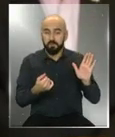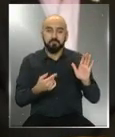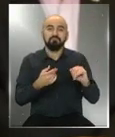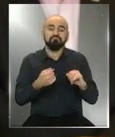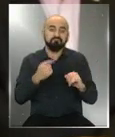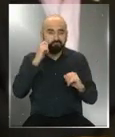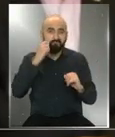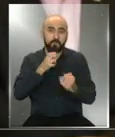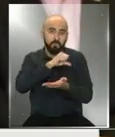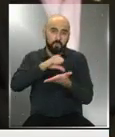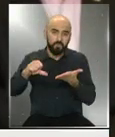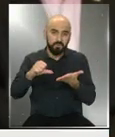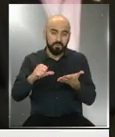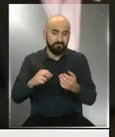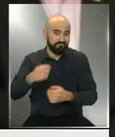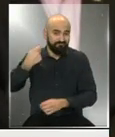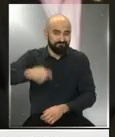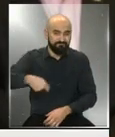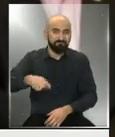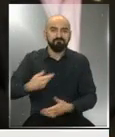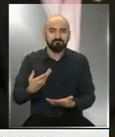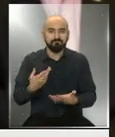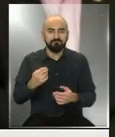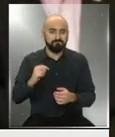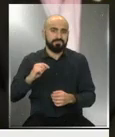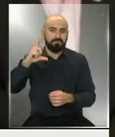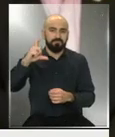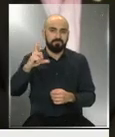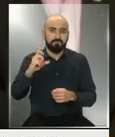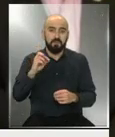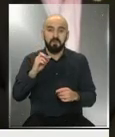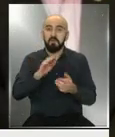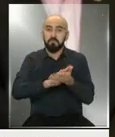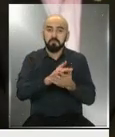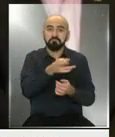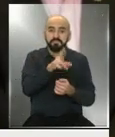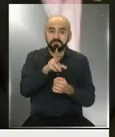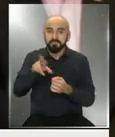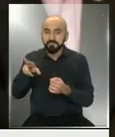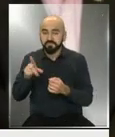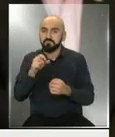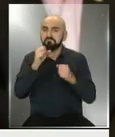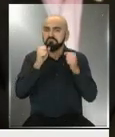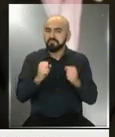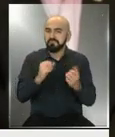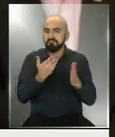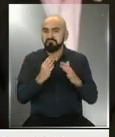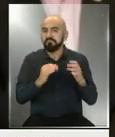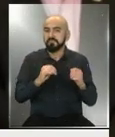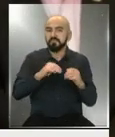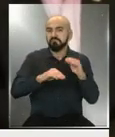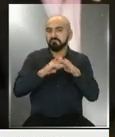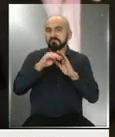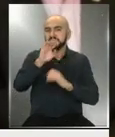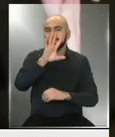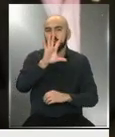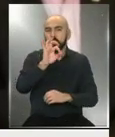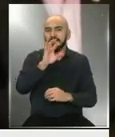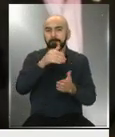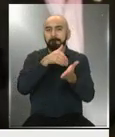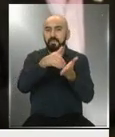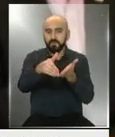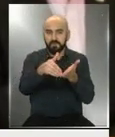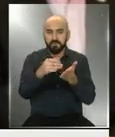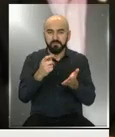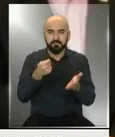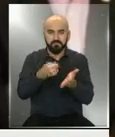ser muy elevada, incluso cuando hay reiteración pueden llegar hasta una cifra cercana a los 50 millones de pesos, sino que también el incumplimiento de